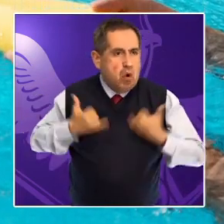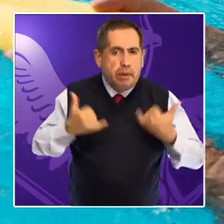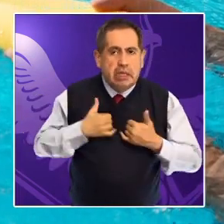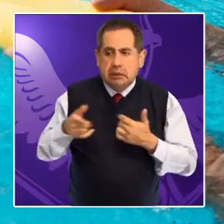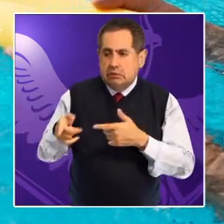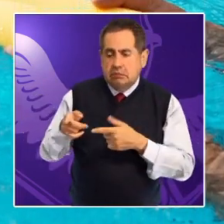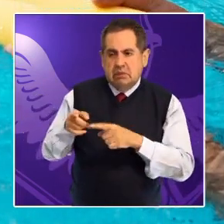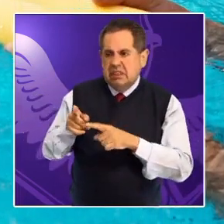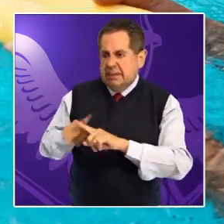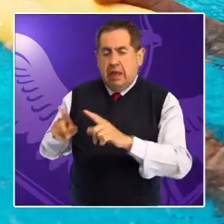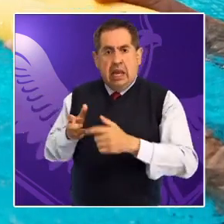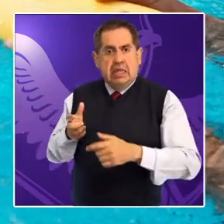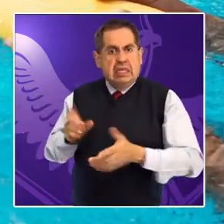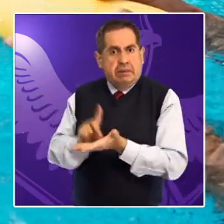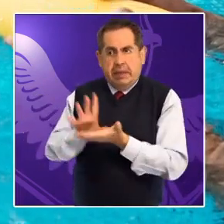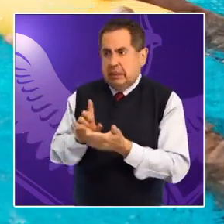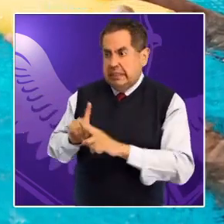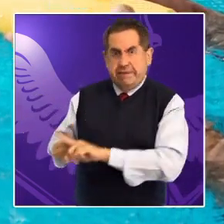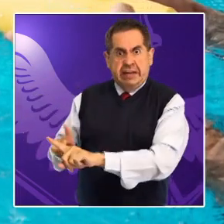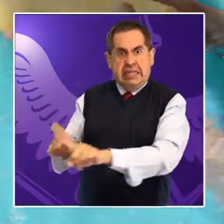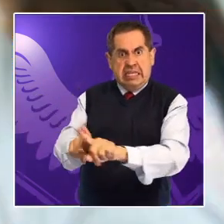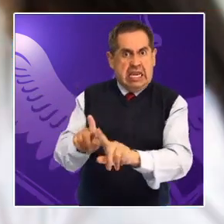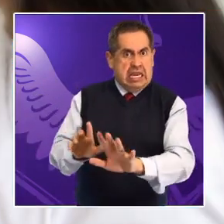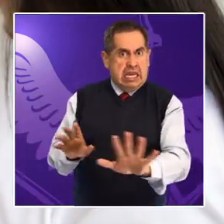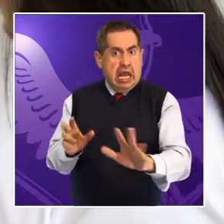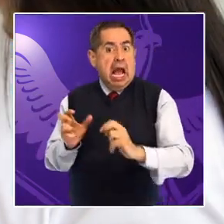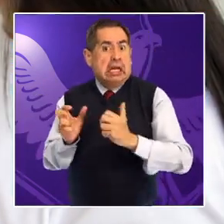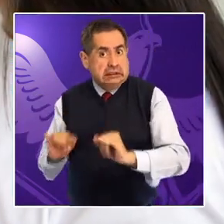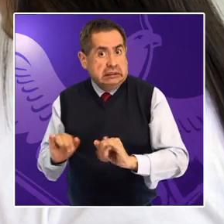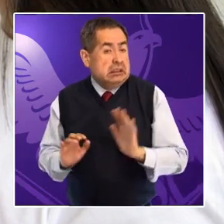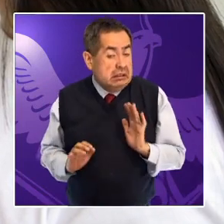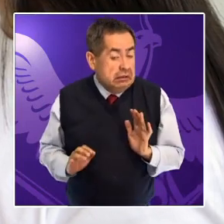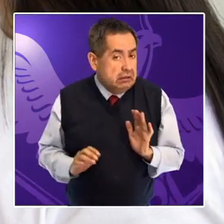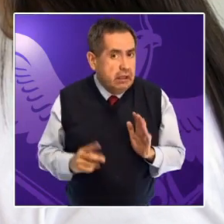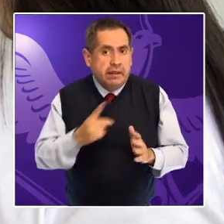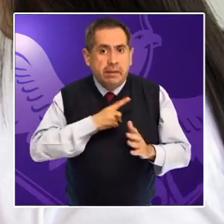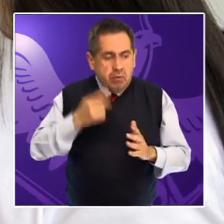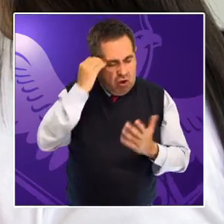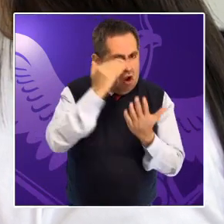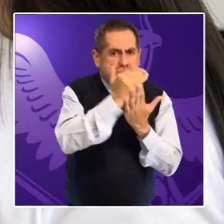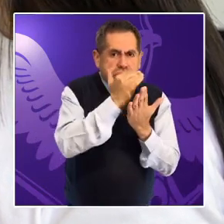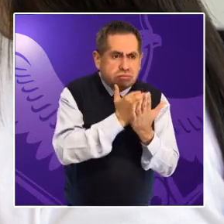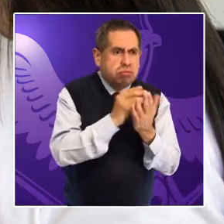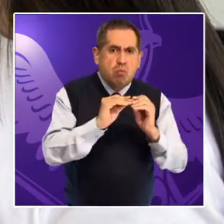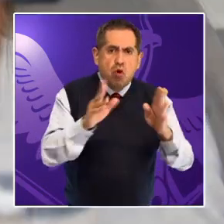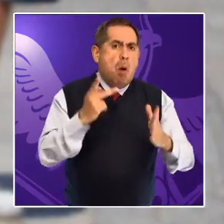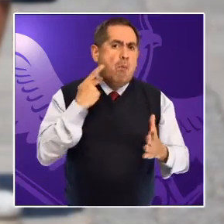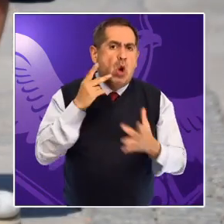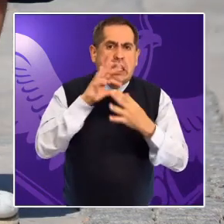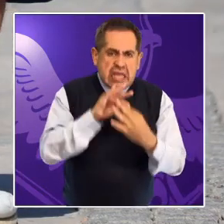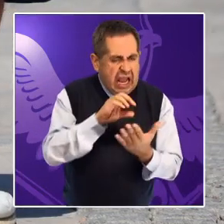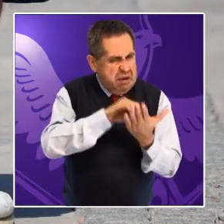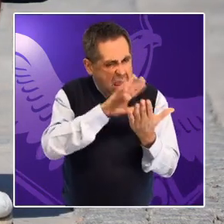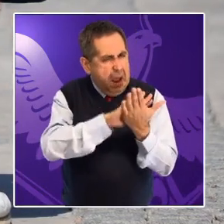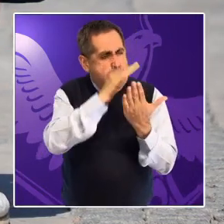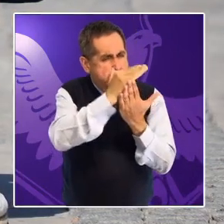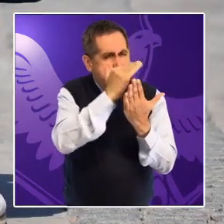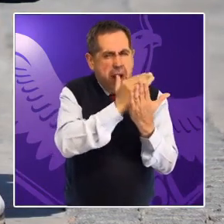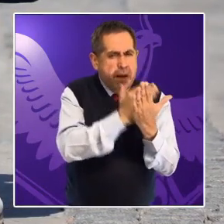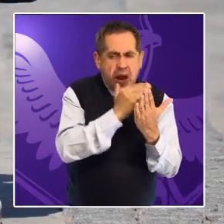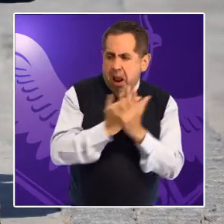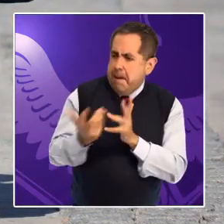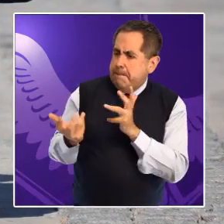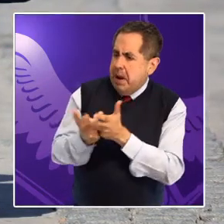distintas discapacidades. El tema es desarrollar el mayor número de contenidos, de políticas públicas, de acciones con base en